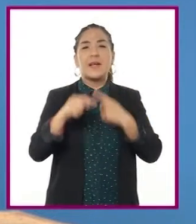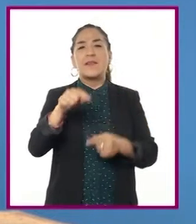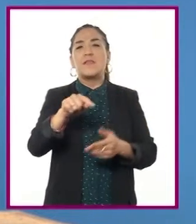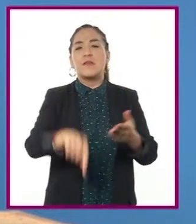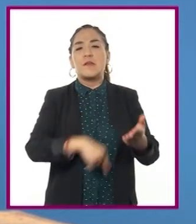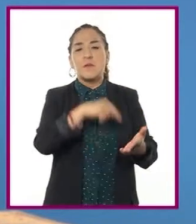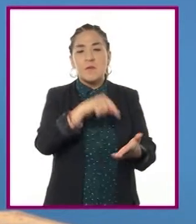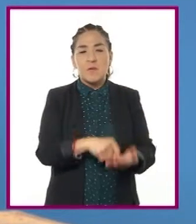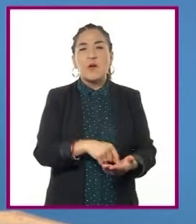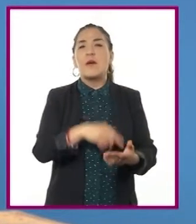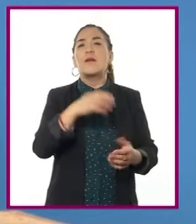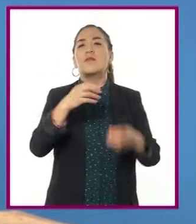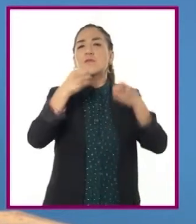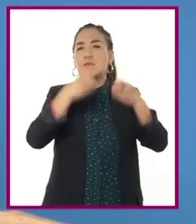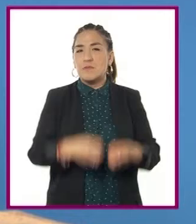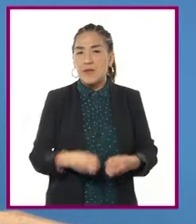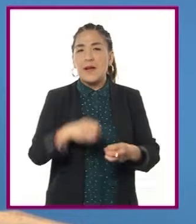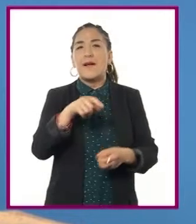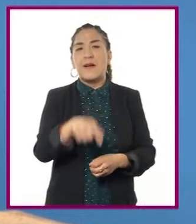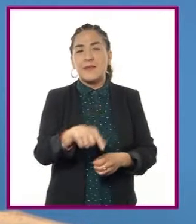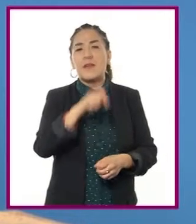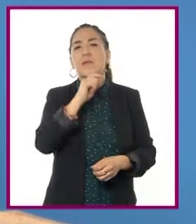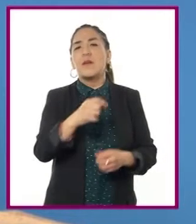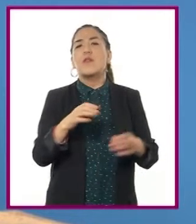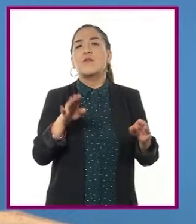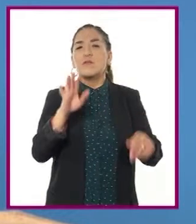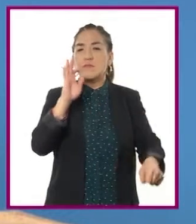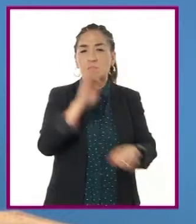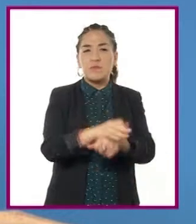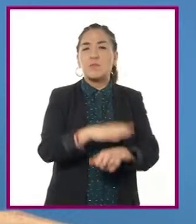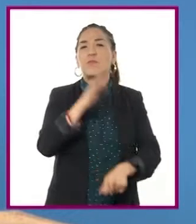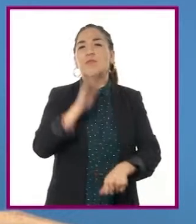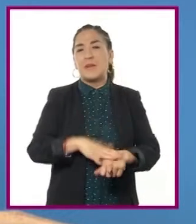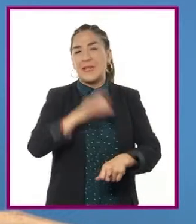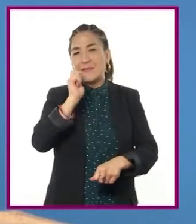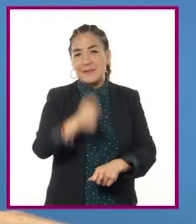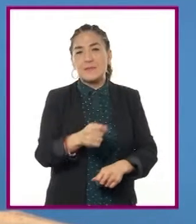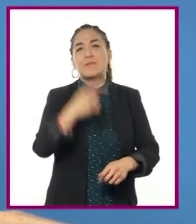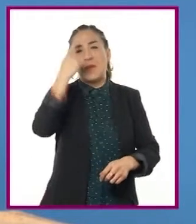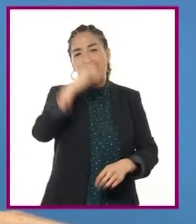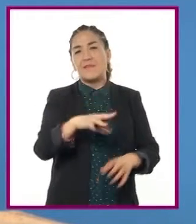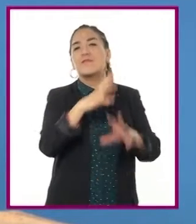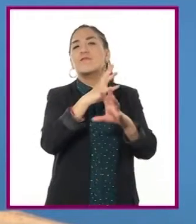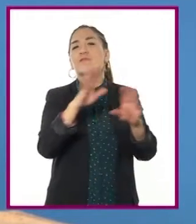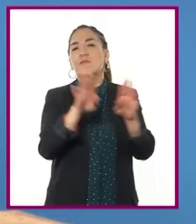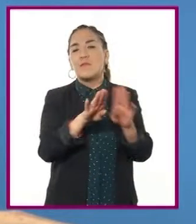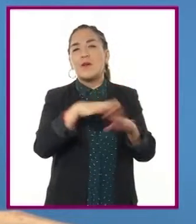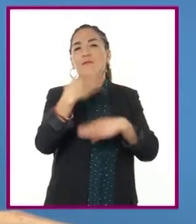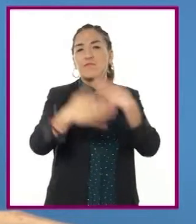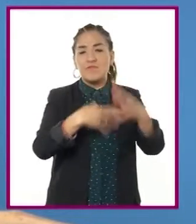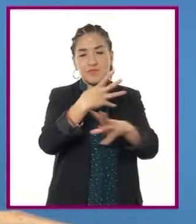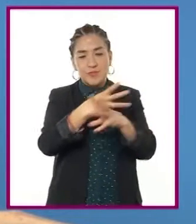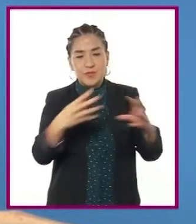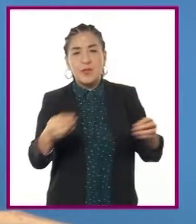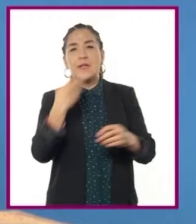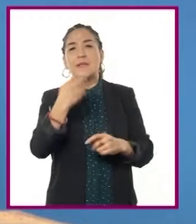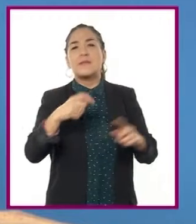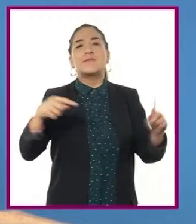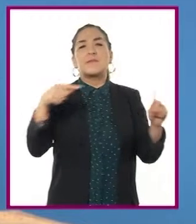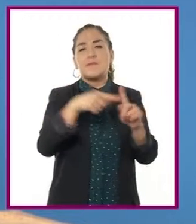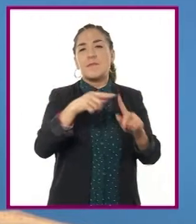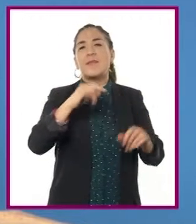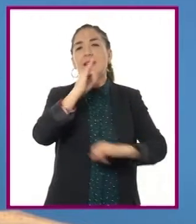único espacio físico, fortaleció aún más mi resolución de construir la base de nuevas